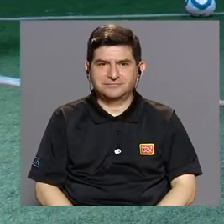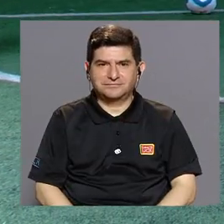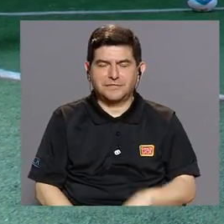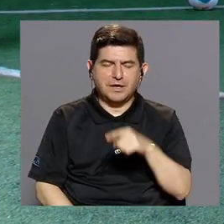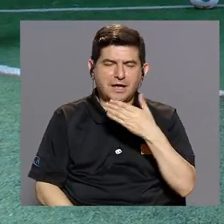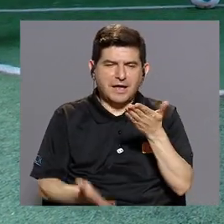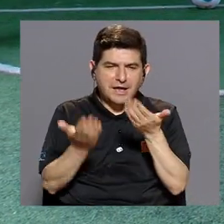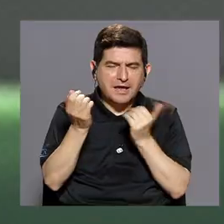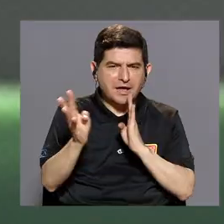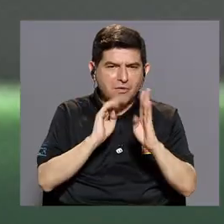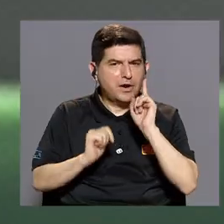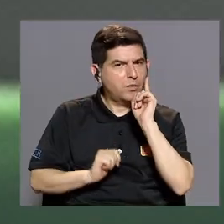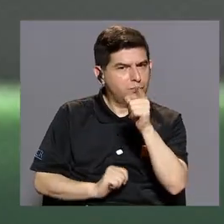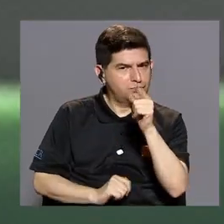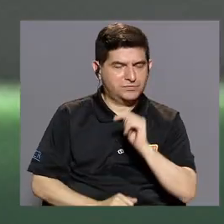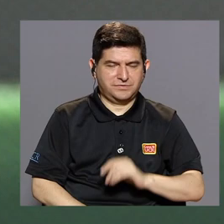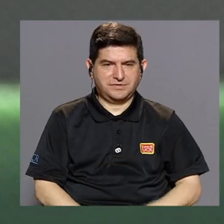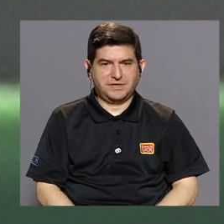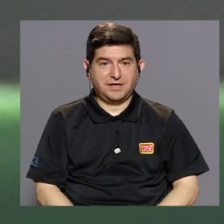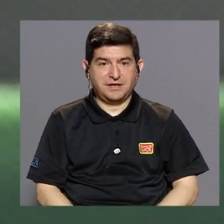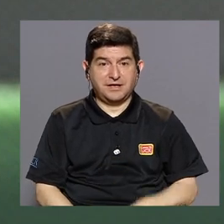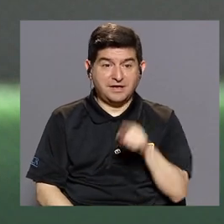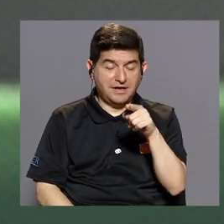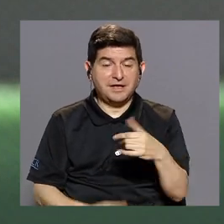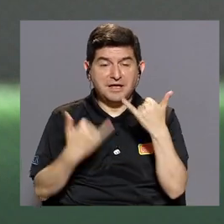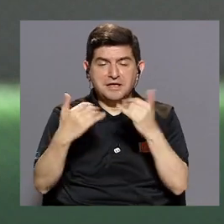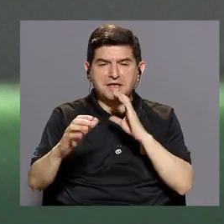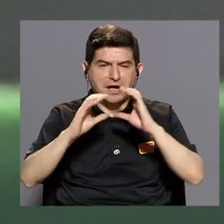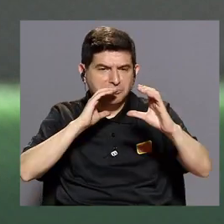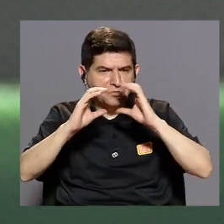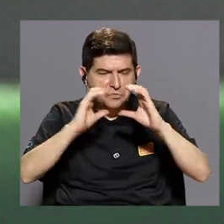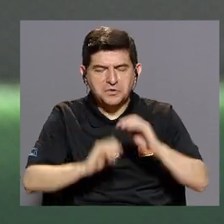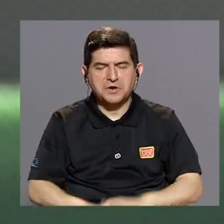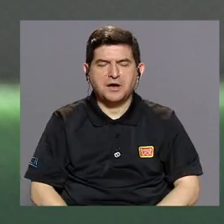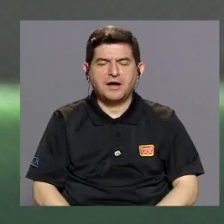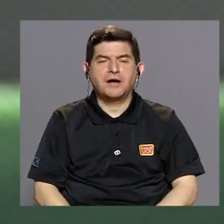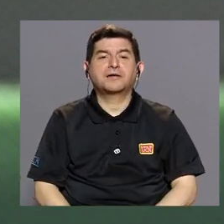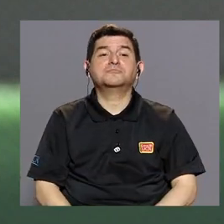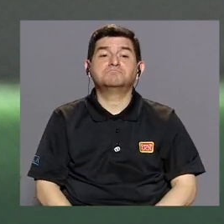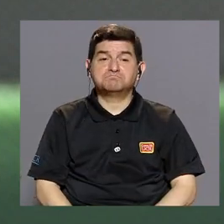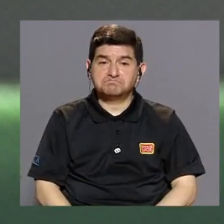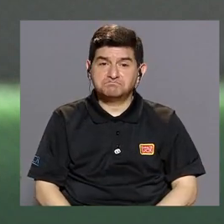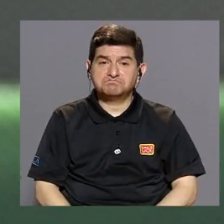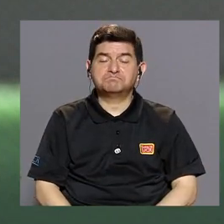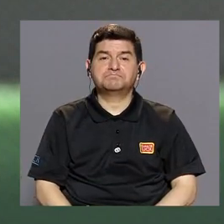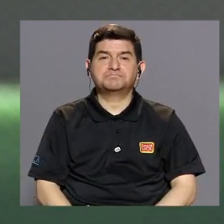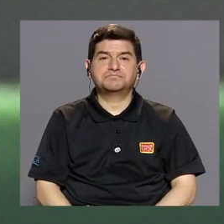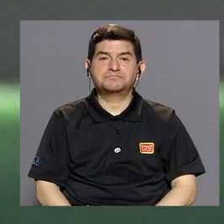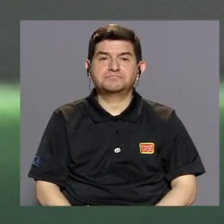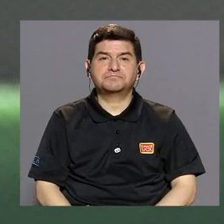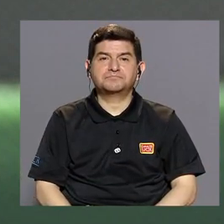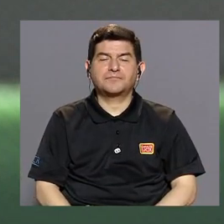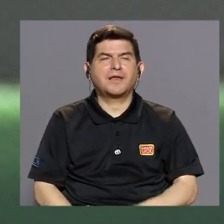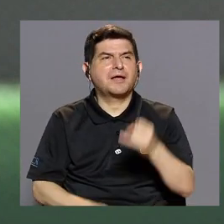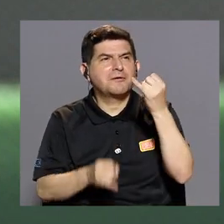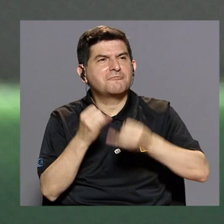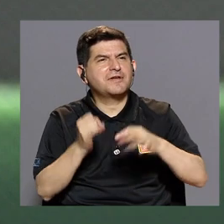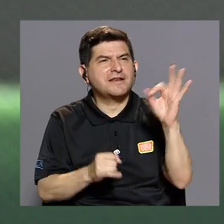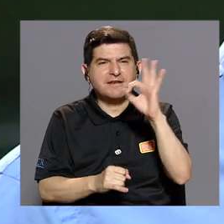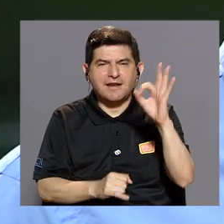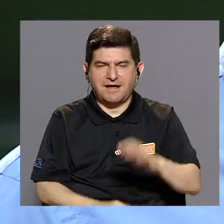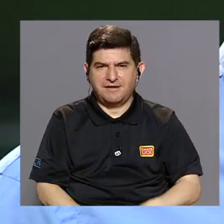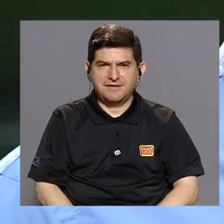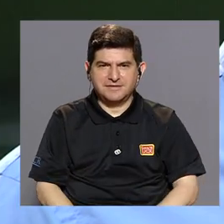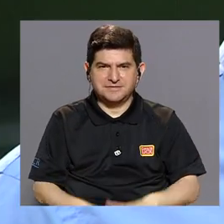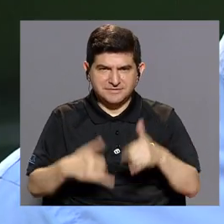me quiero hablar con vos. Y ya donde se dio toda la conversación, hablamos. Y ya para finales de